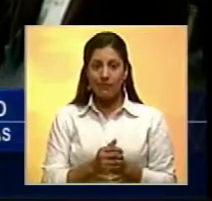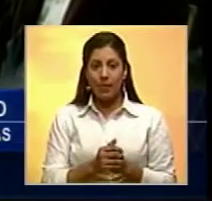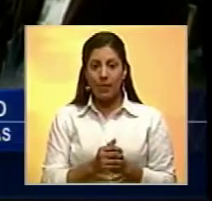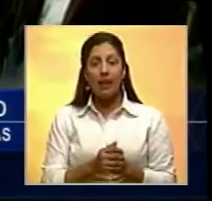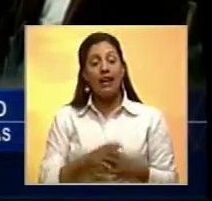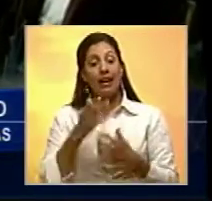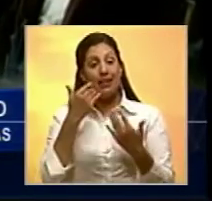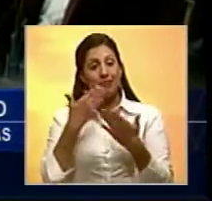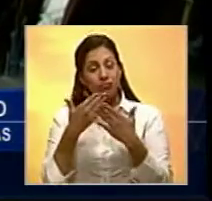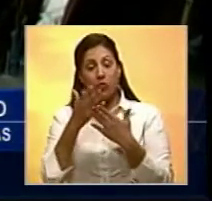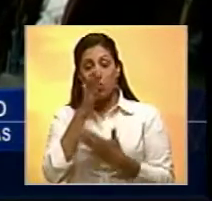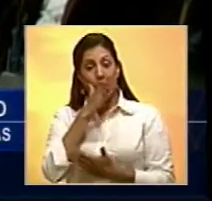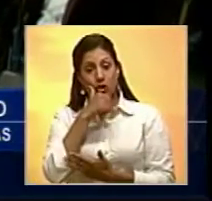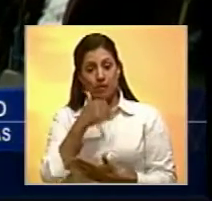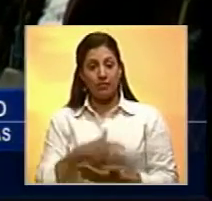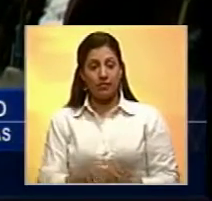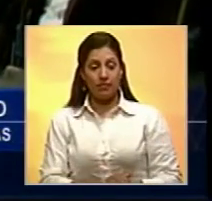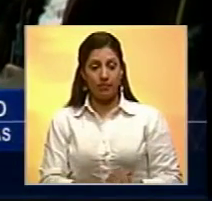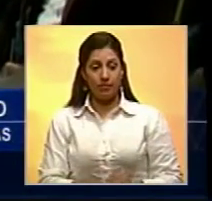apreciable.